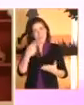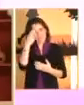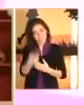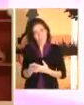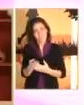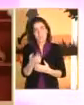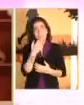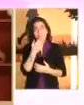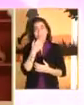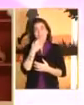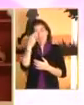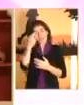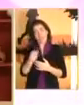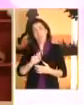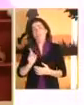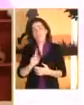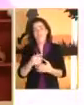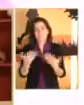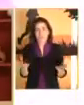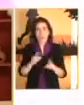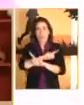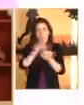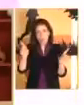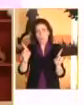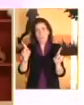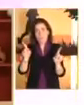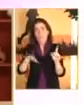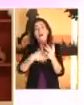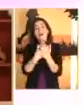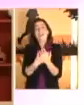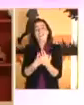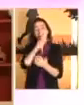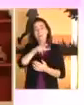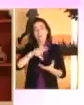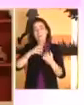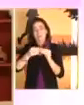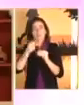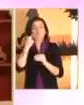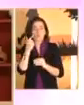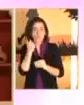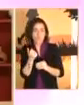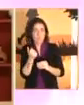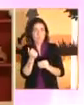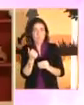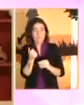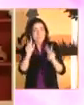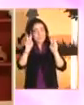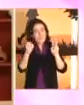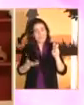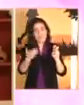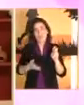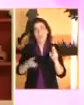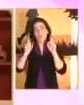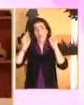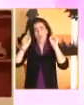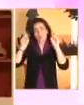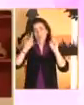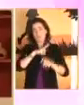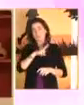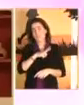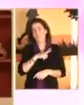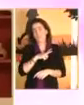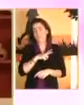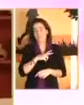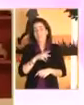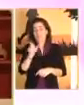que prohibirlo, pues habrá que prohibirlo hasta que la gente se acostumbre. Si es cuestión de educación, yo creo que en la vida de cada persona, de cada individuo,